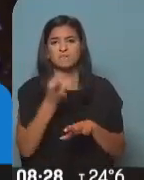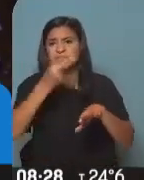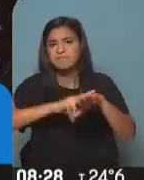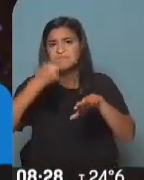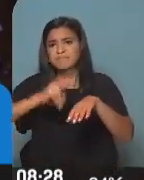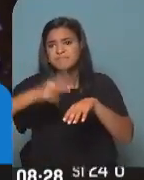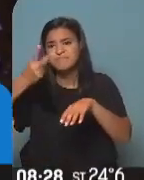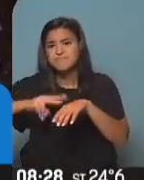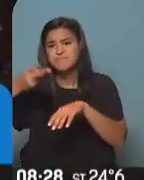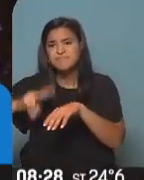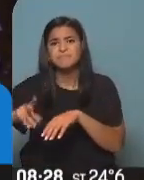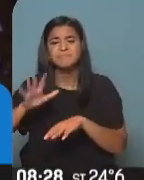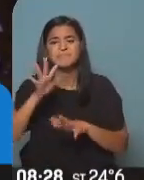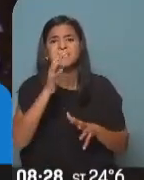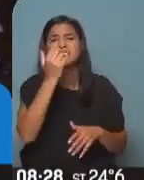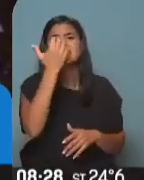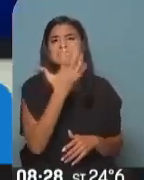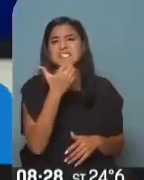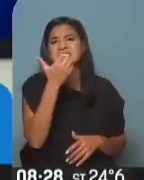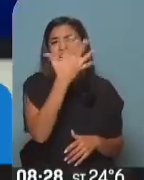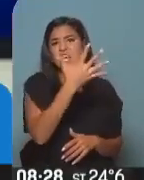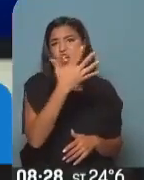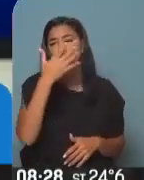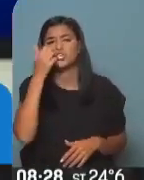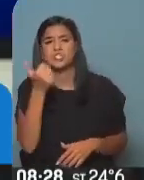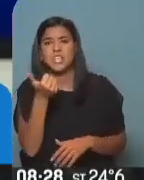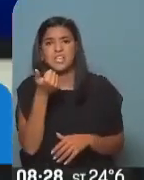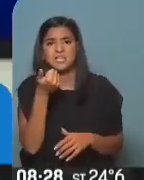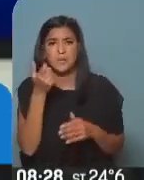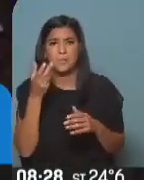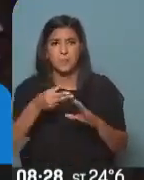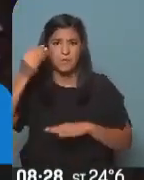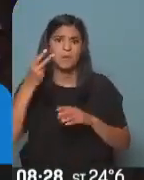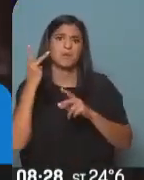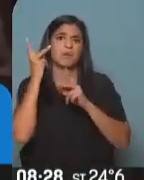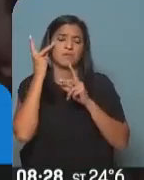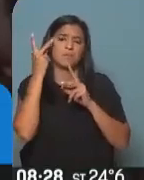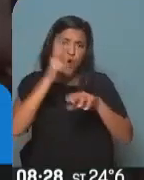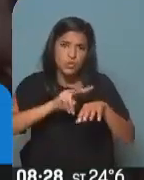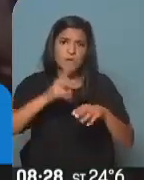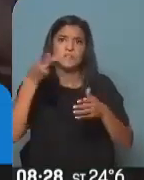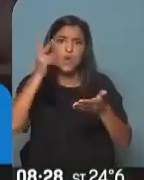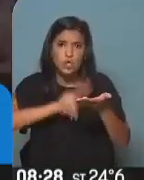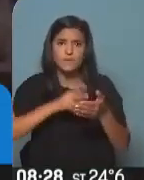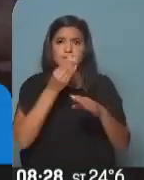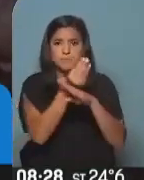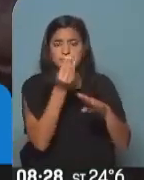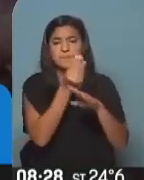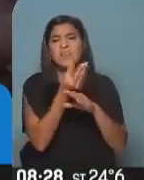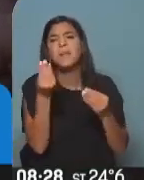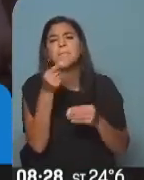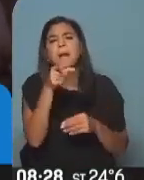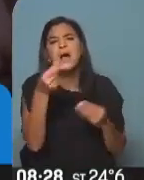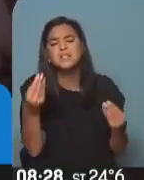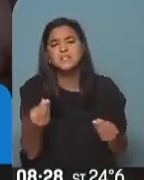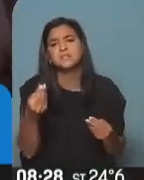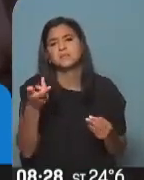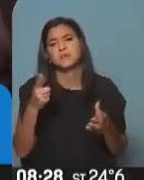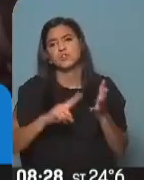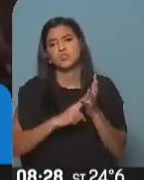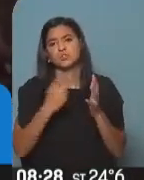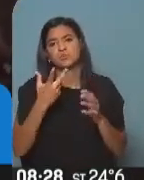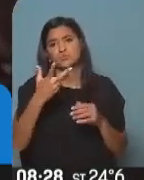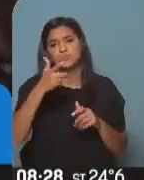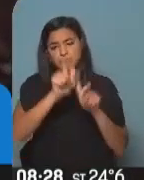que va, pero debe ir por 5 o 6 mandatos. Entonces, verdaderamente es donde hay que ver qué está pasando efectivamente con la